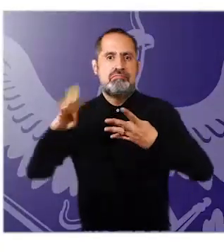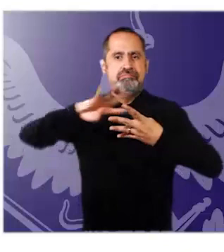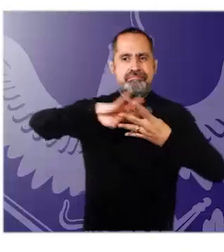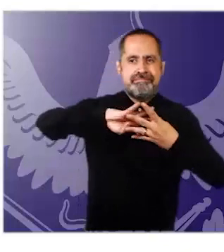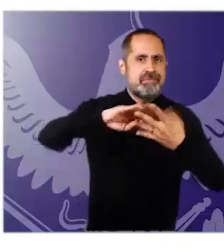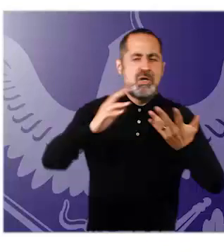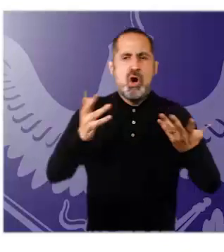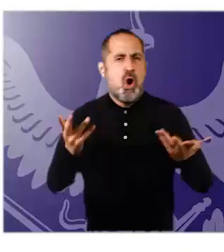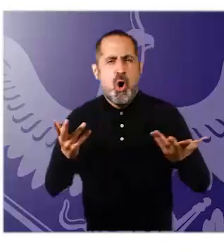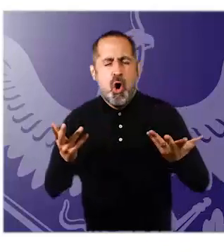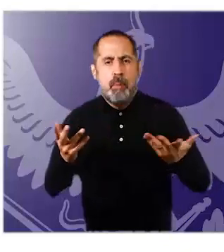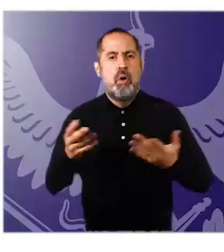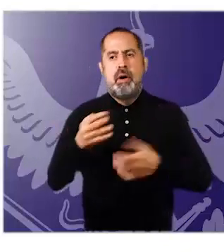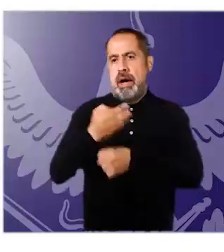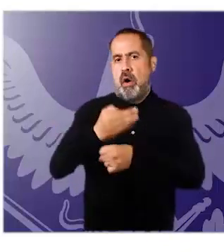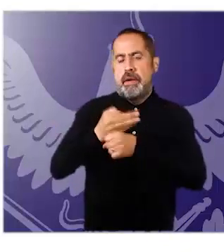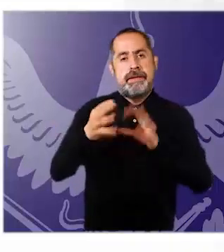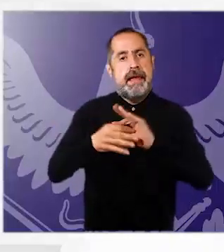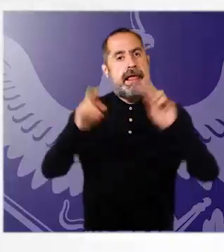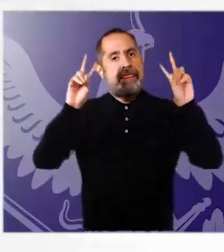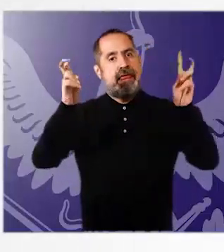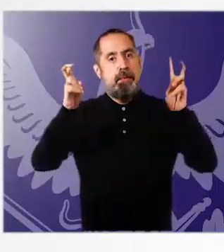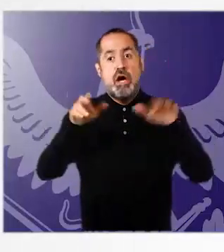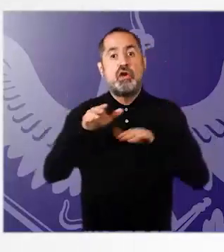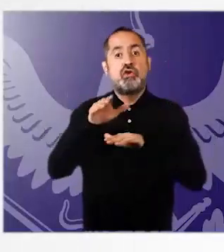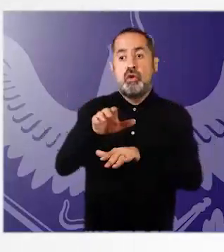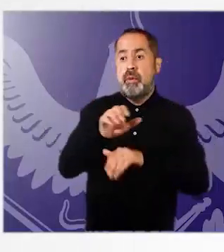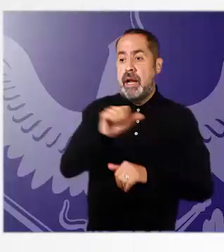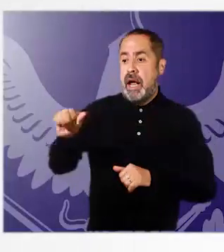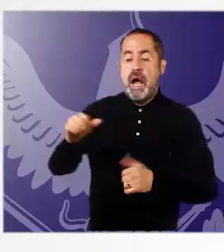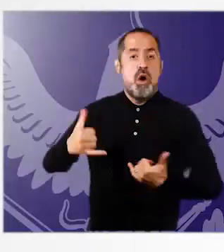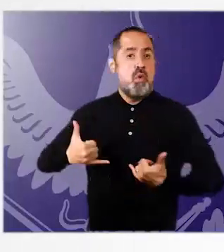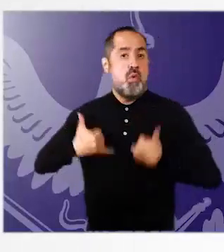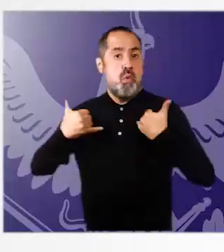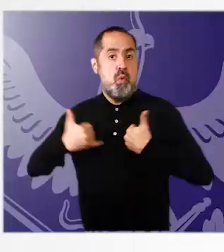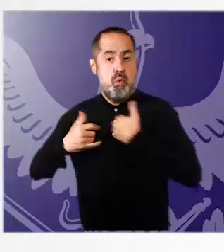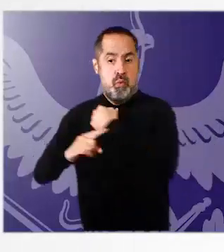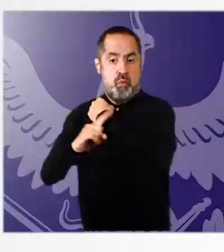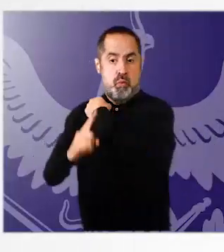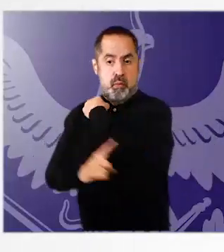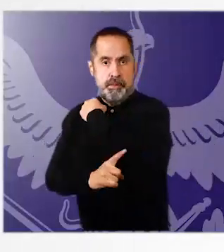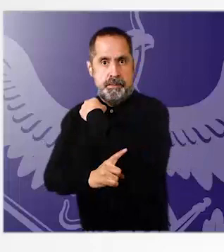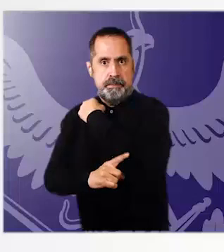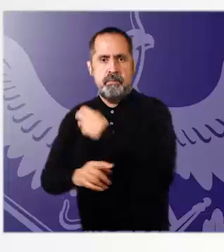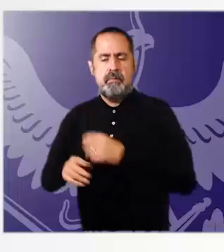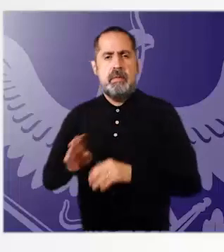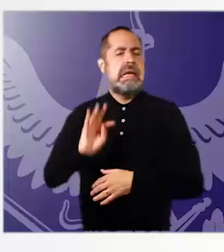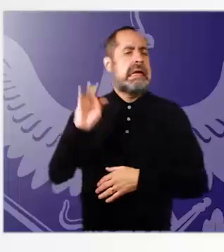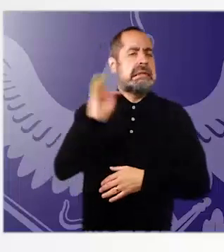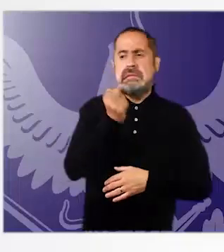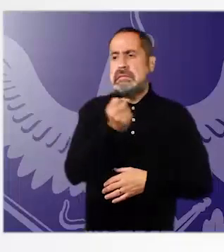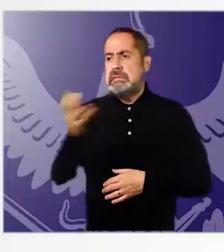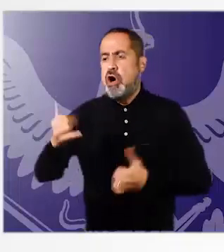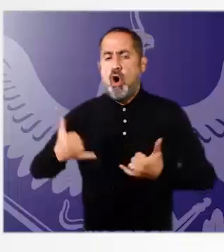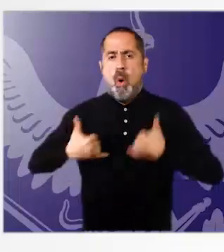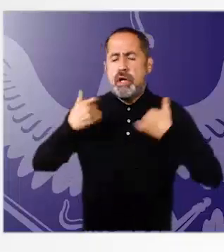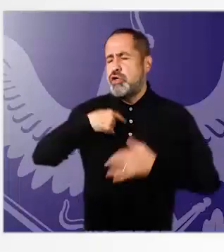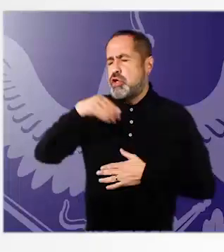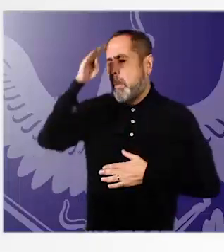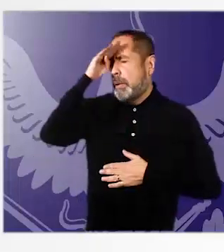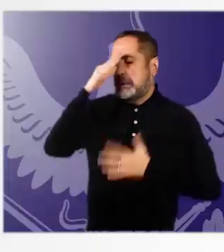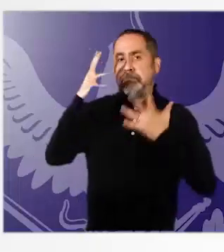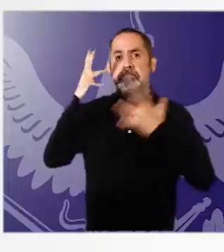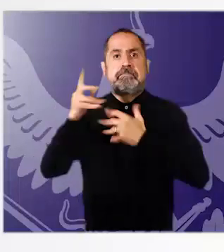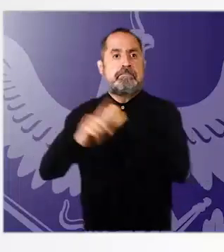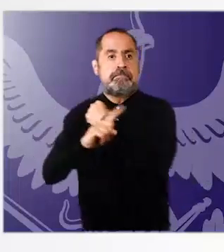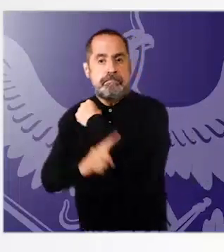interseccionalidad, que en esta ocasión abordará el tema del embarazo adolescente. La prevención del embarazo no planificado en